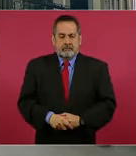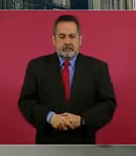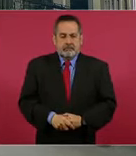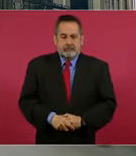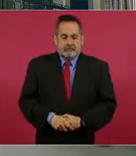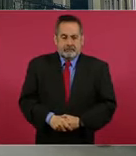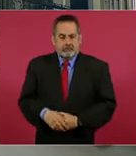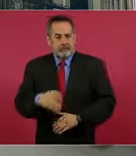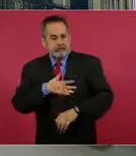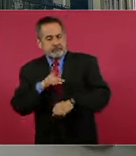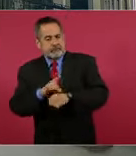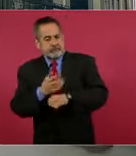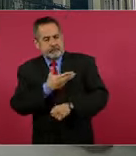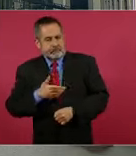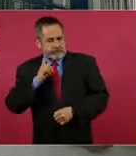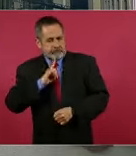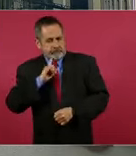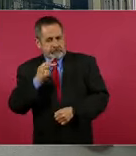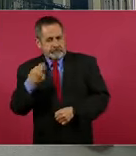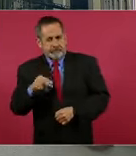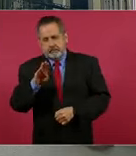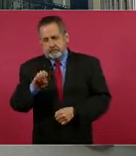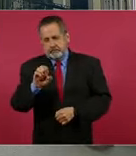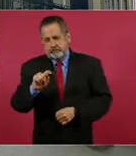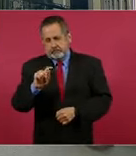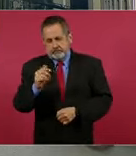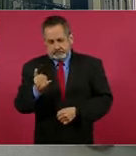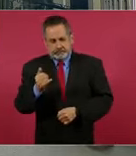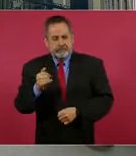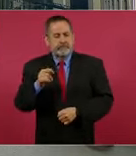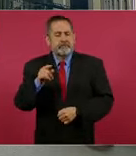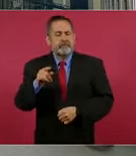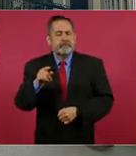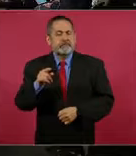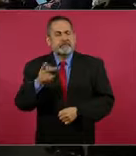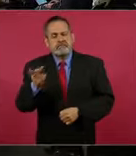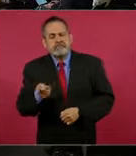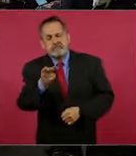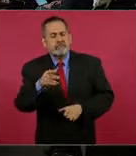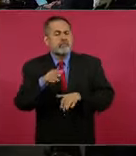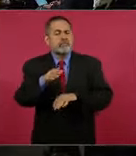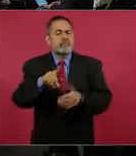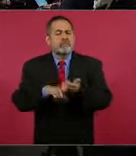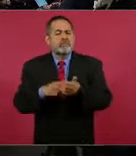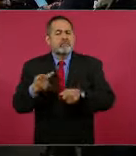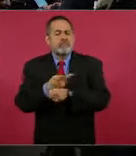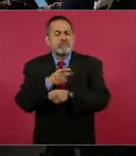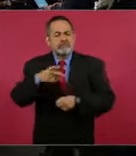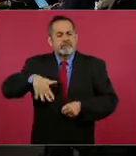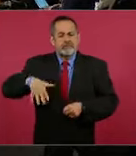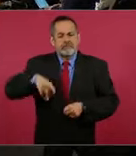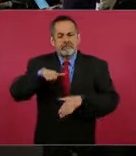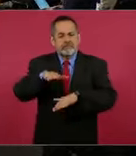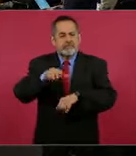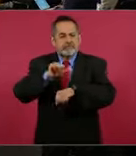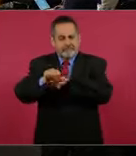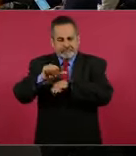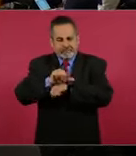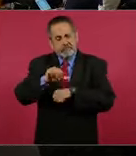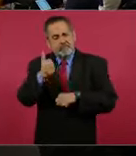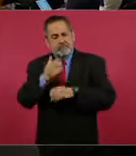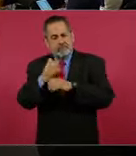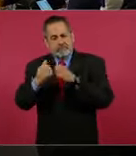Buenos días, presidente, compañeros. Beatriz Contreras, preguntarle un poco de ya lo que estaba mencionando sobre Argentina, otra cosa que